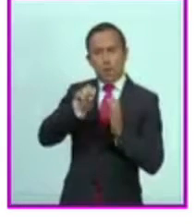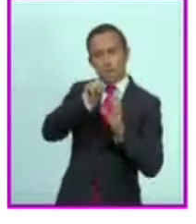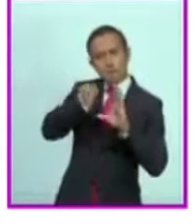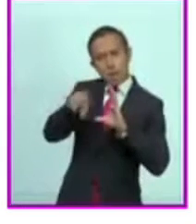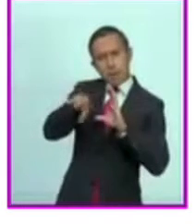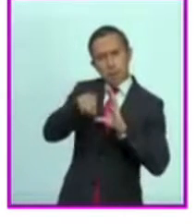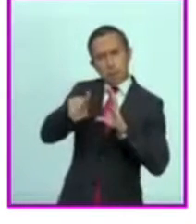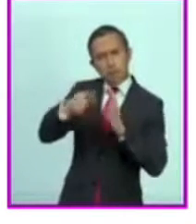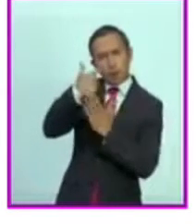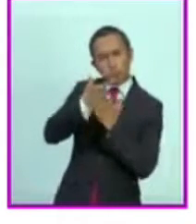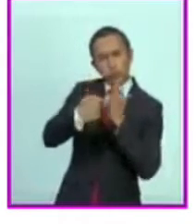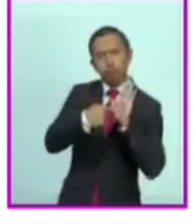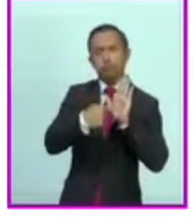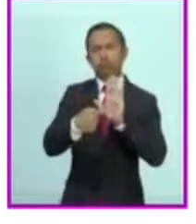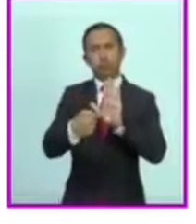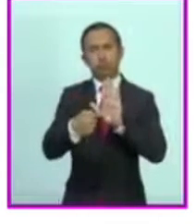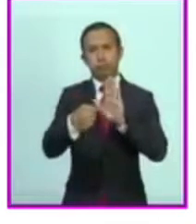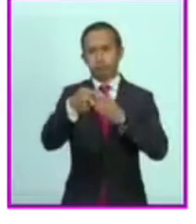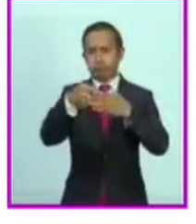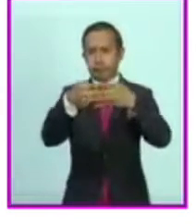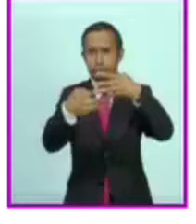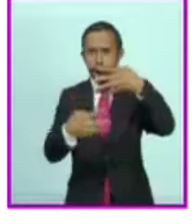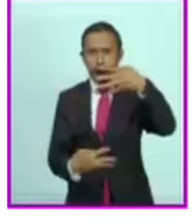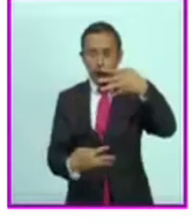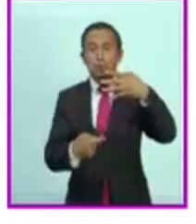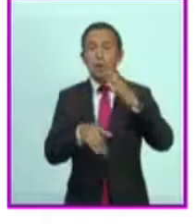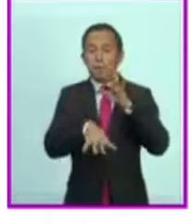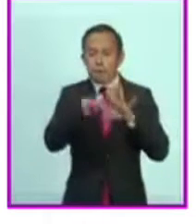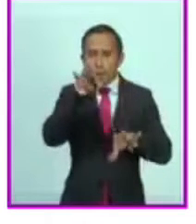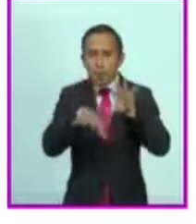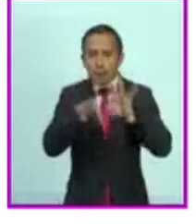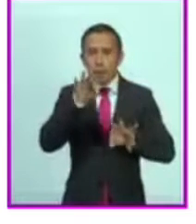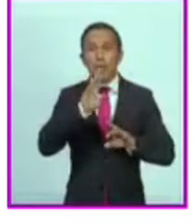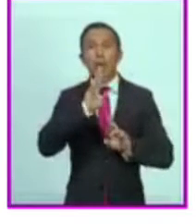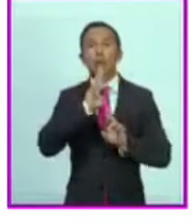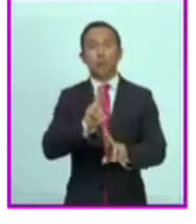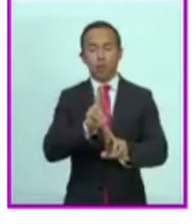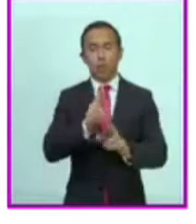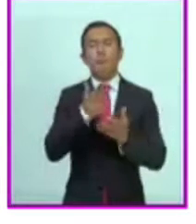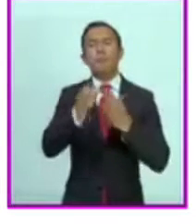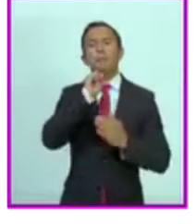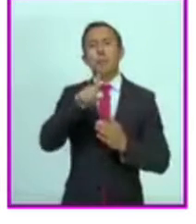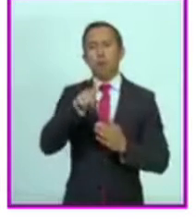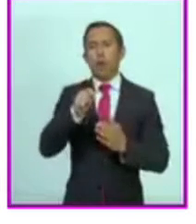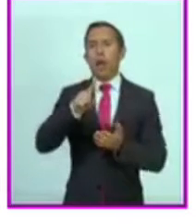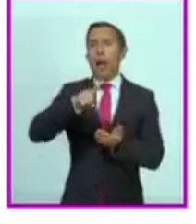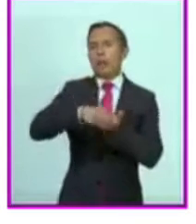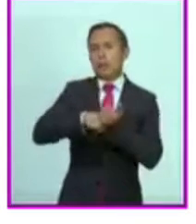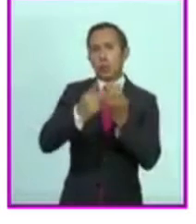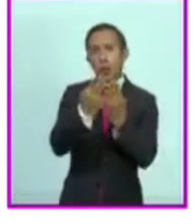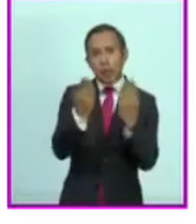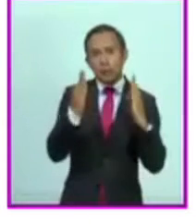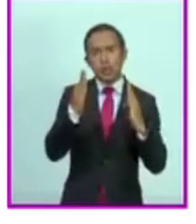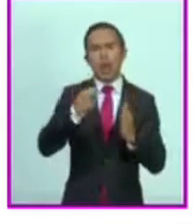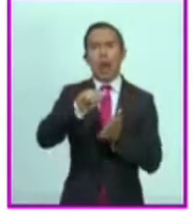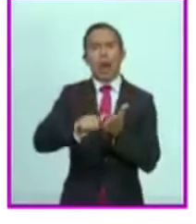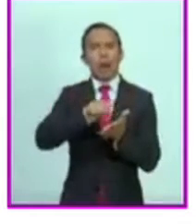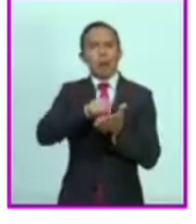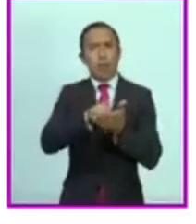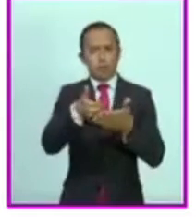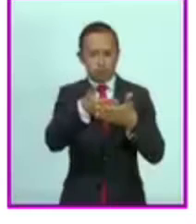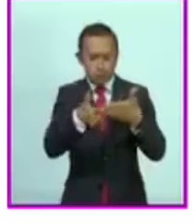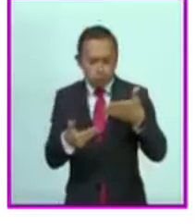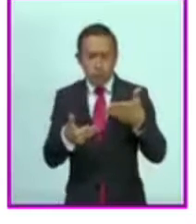publicación de los resultados irá acompañada de la imagen digital del acta correspondiente a cada casilla está